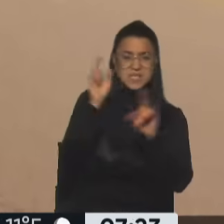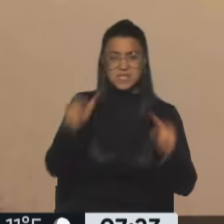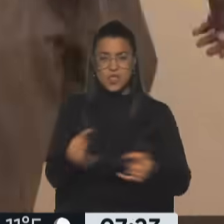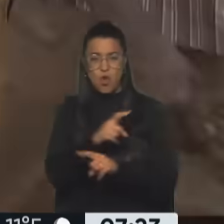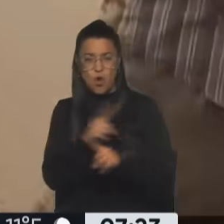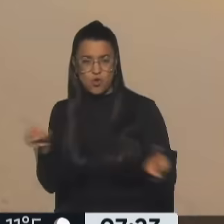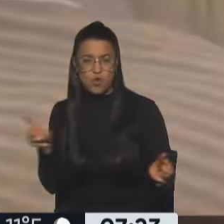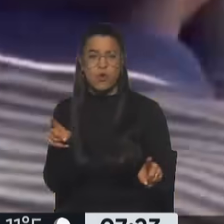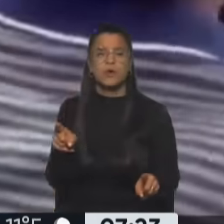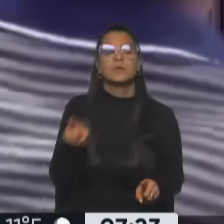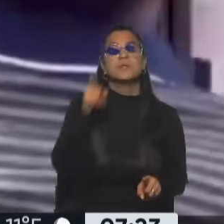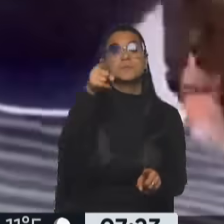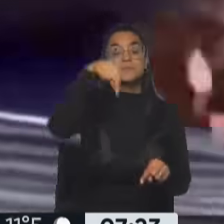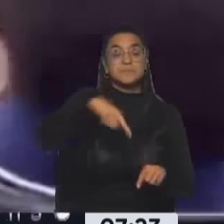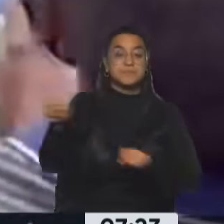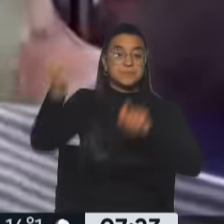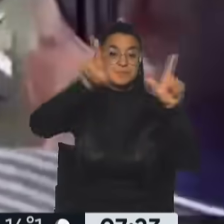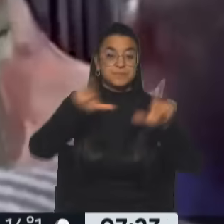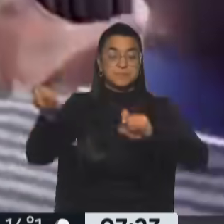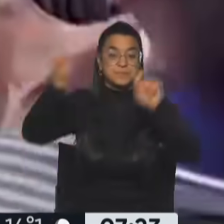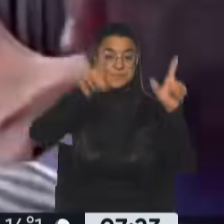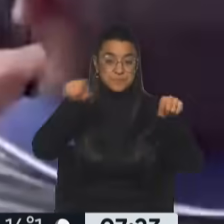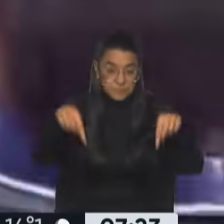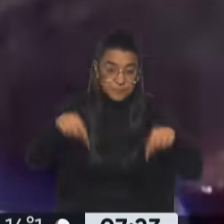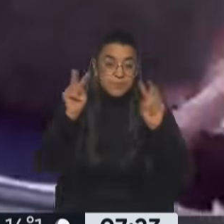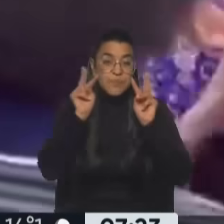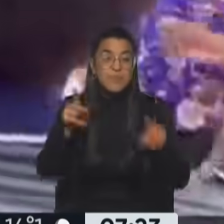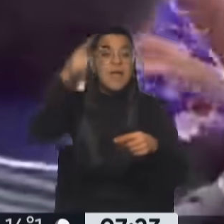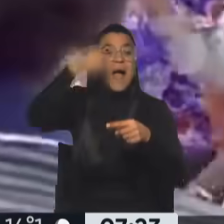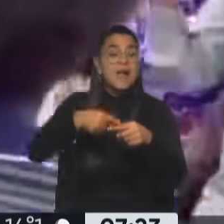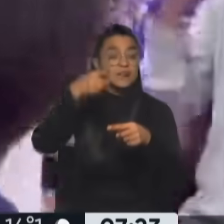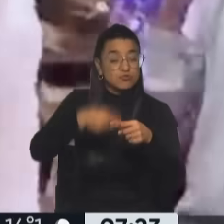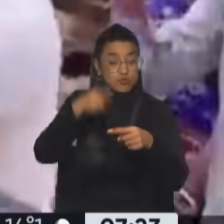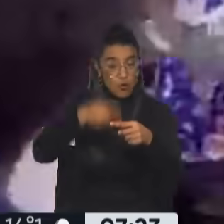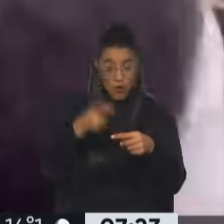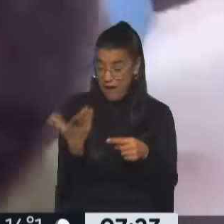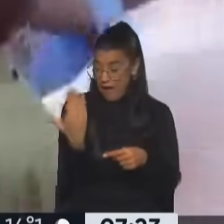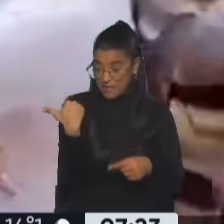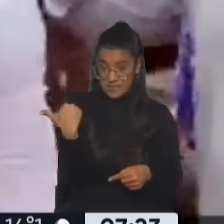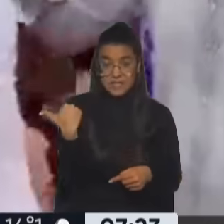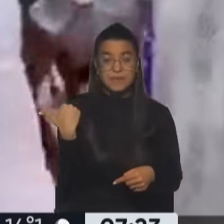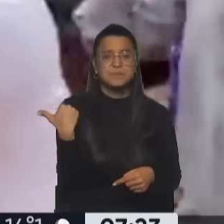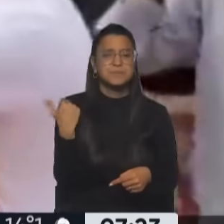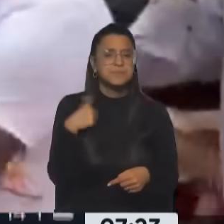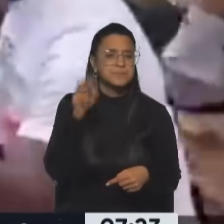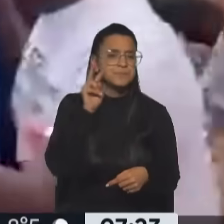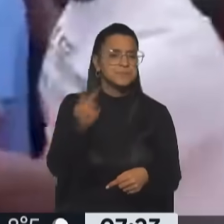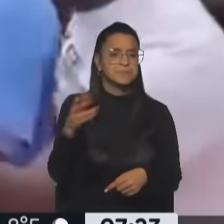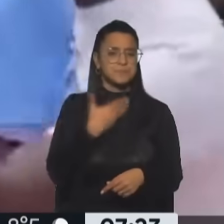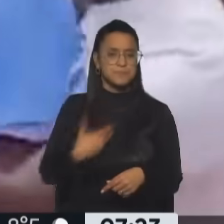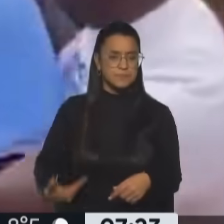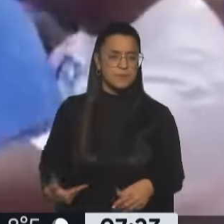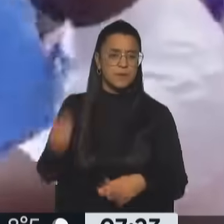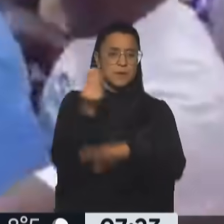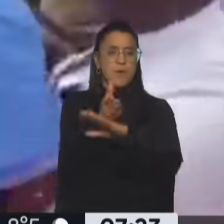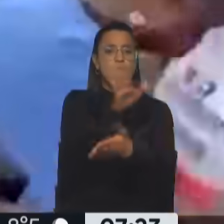veíamos recién las imágenes de lo que fue, ahí vemos, un acto que se produjo ayer. Ahí vemos al presidente